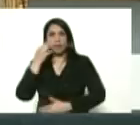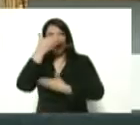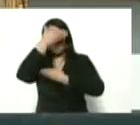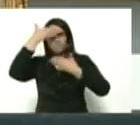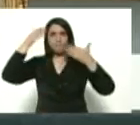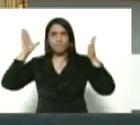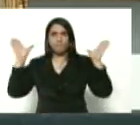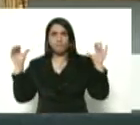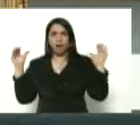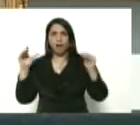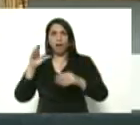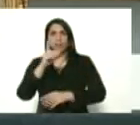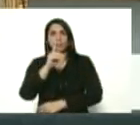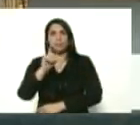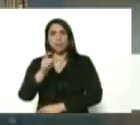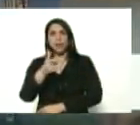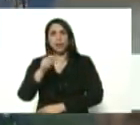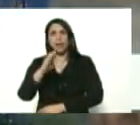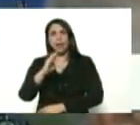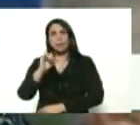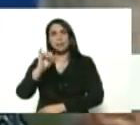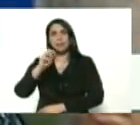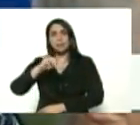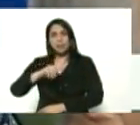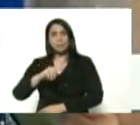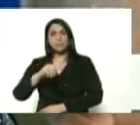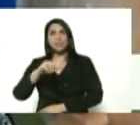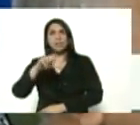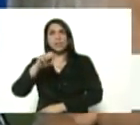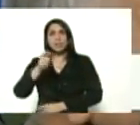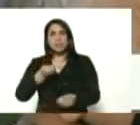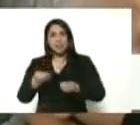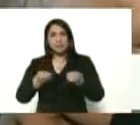del DGCIN, del SEBIN y de la Armada Bolivariana